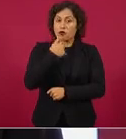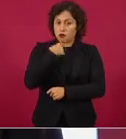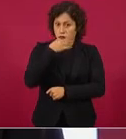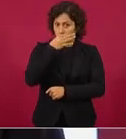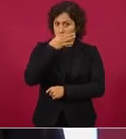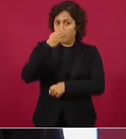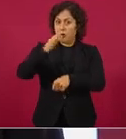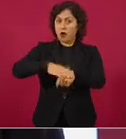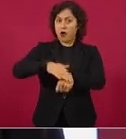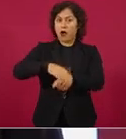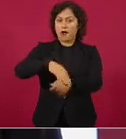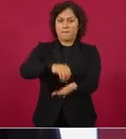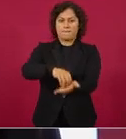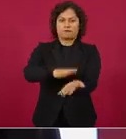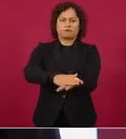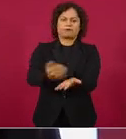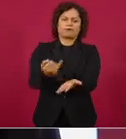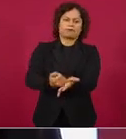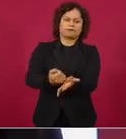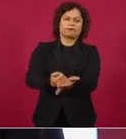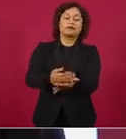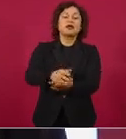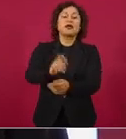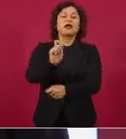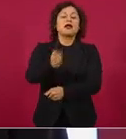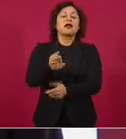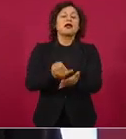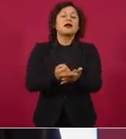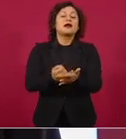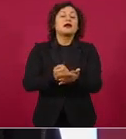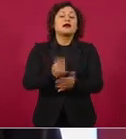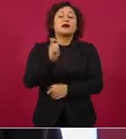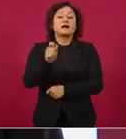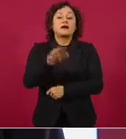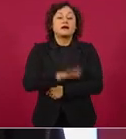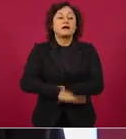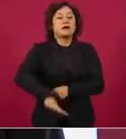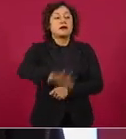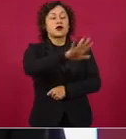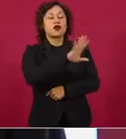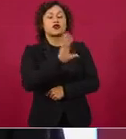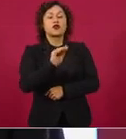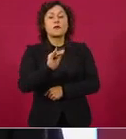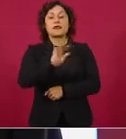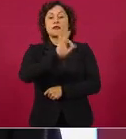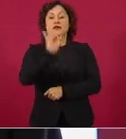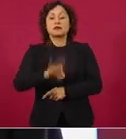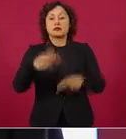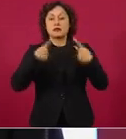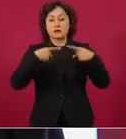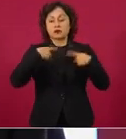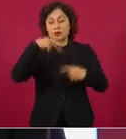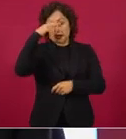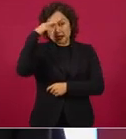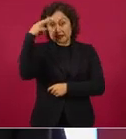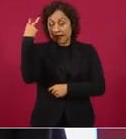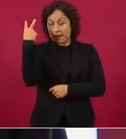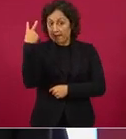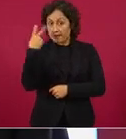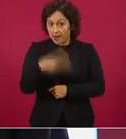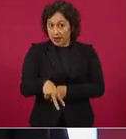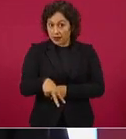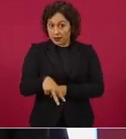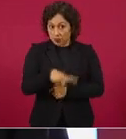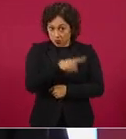si el 90% de los mexicanos sabía